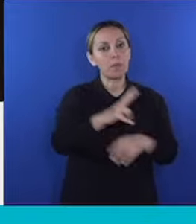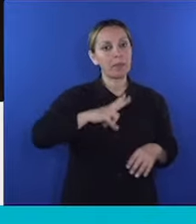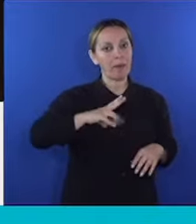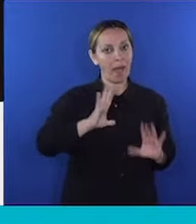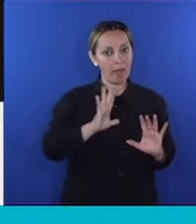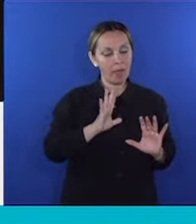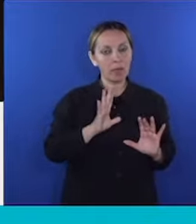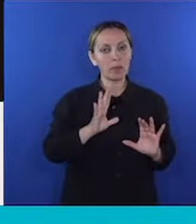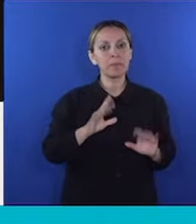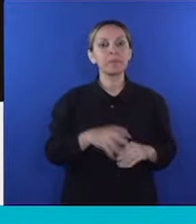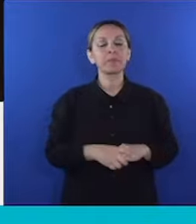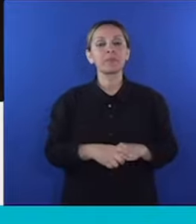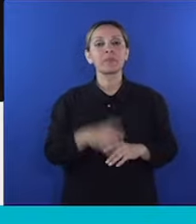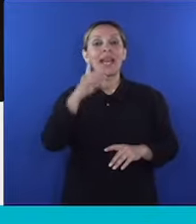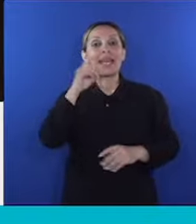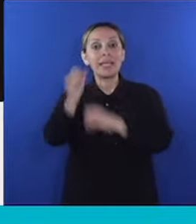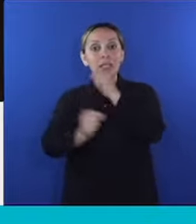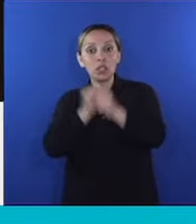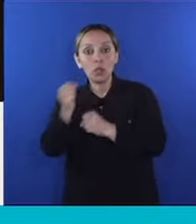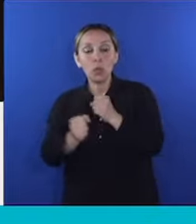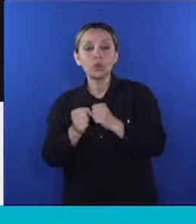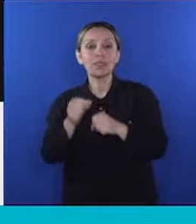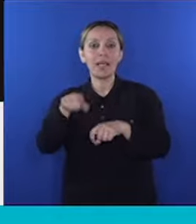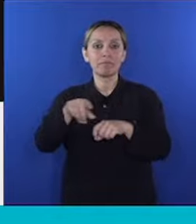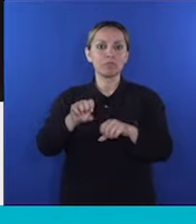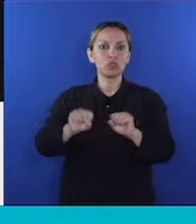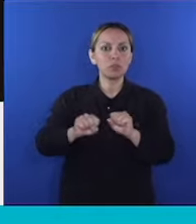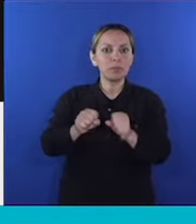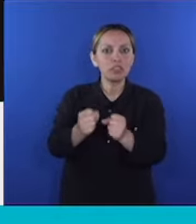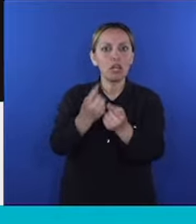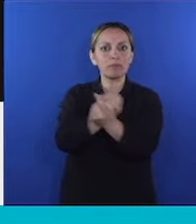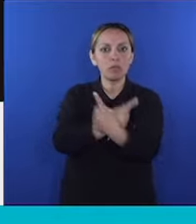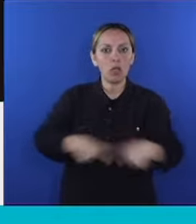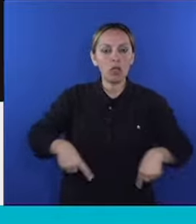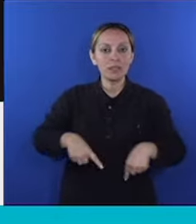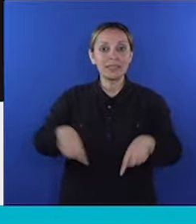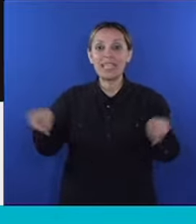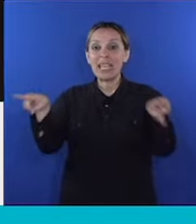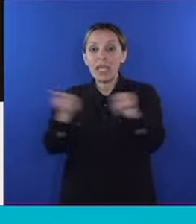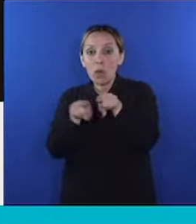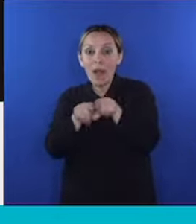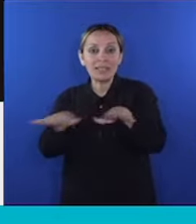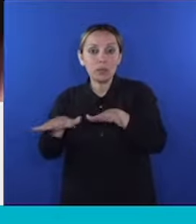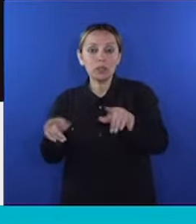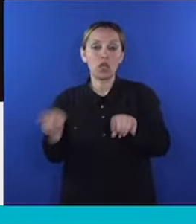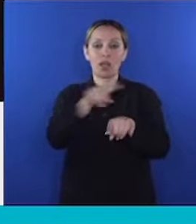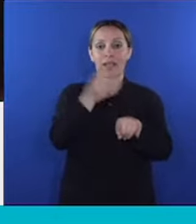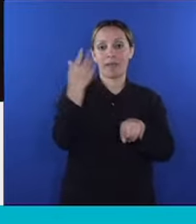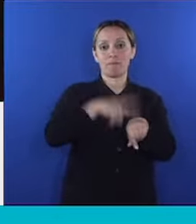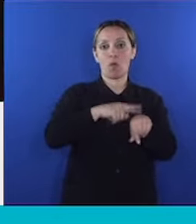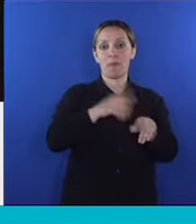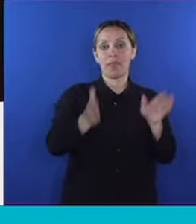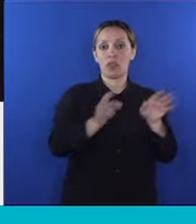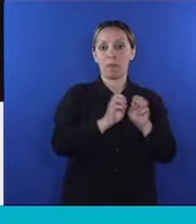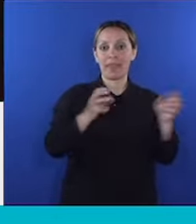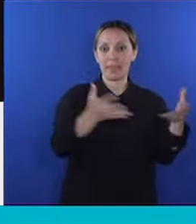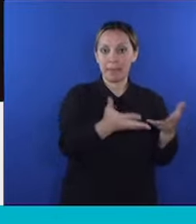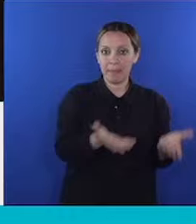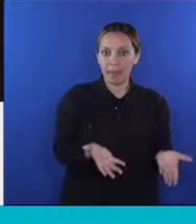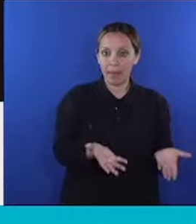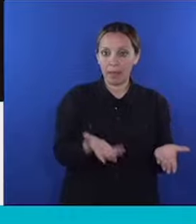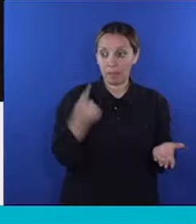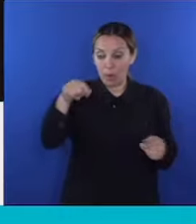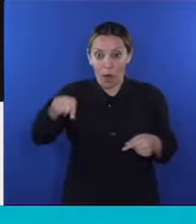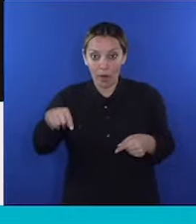suspensiones en la industria ya han llegado al nivel del pico de la pandemia pero no no